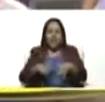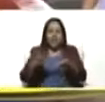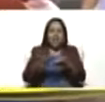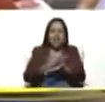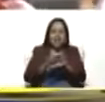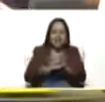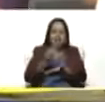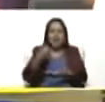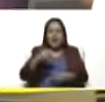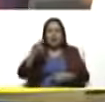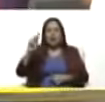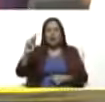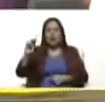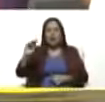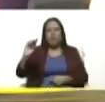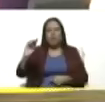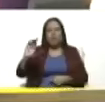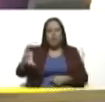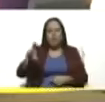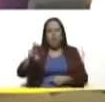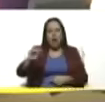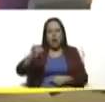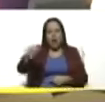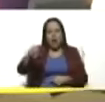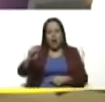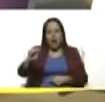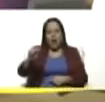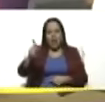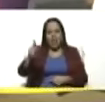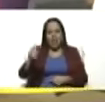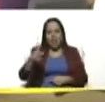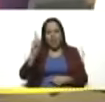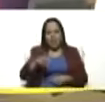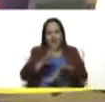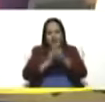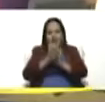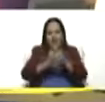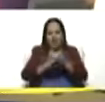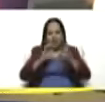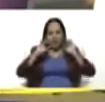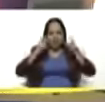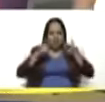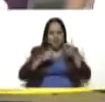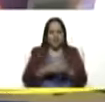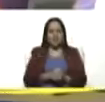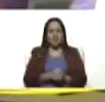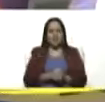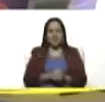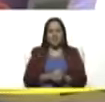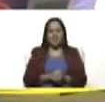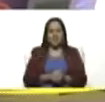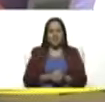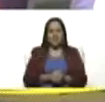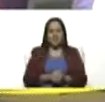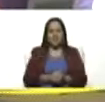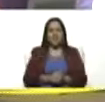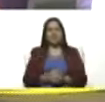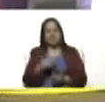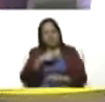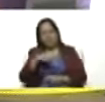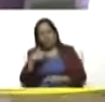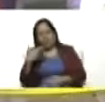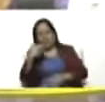Sabroso, güey. Y arepa caliente de maíz. Arepa trujillana. Eso, más nada. Bueno, pronto nos vemos en